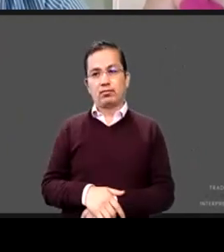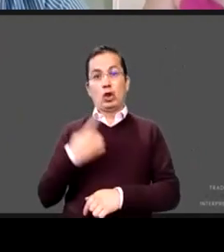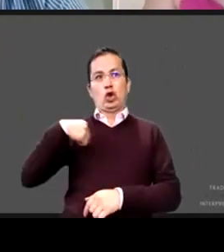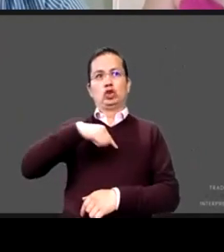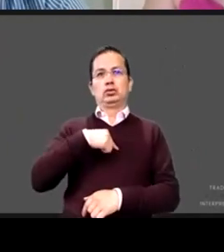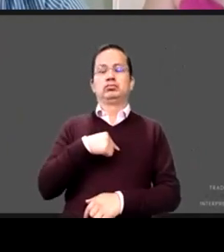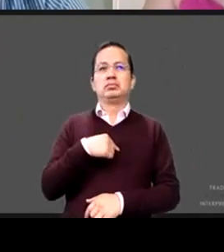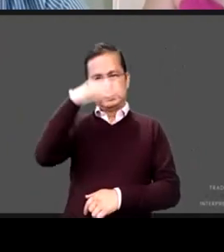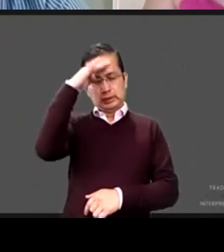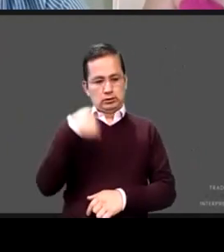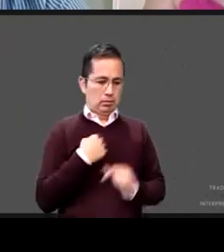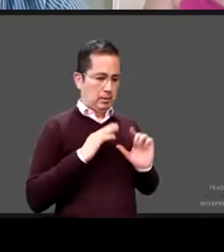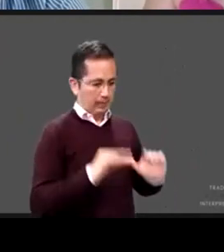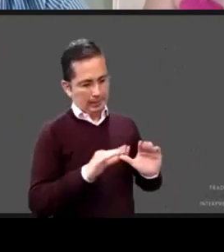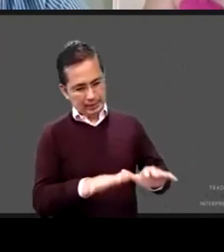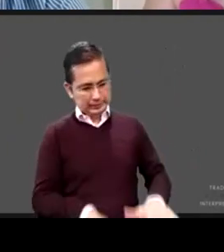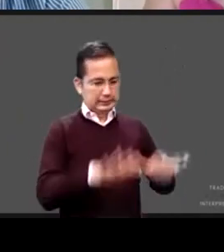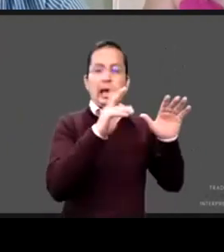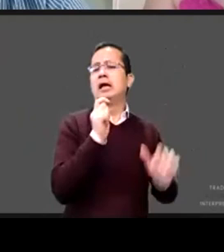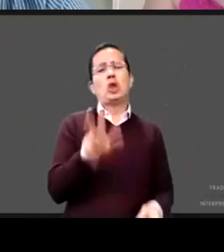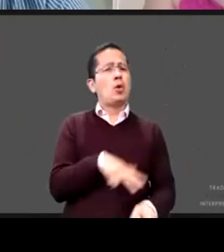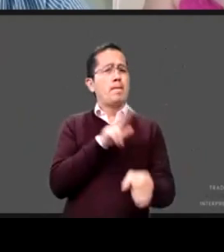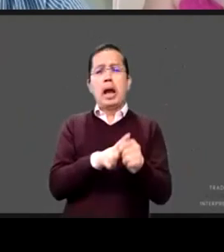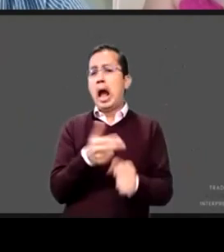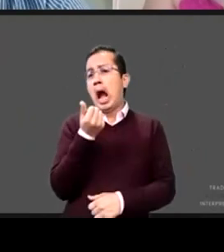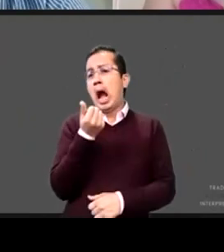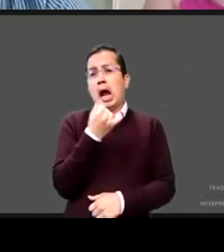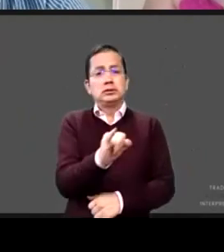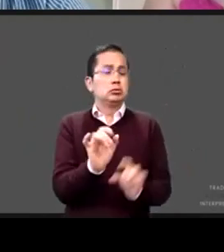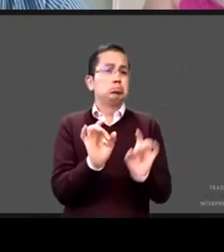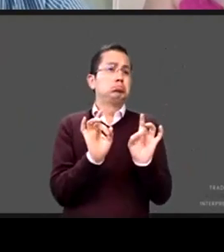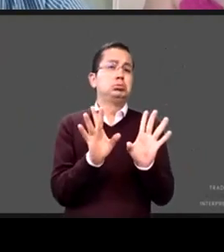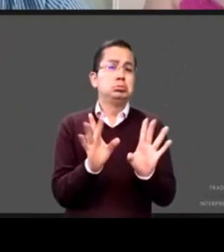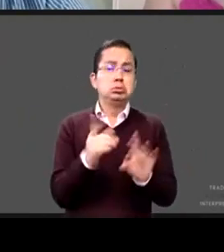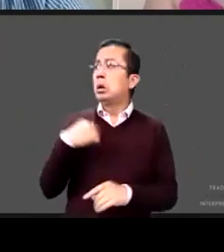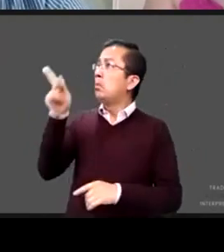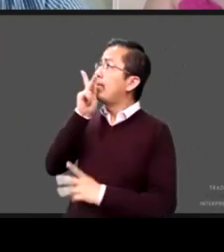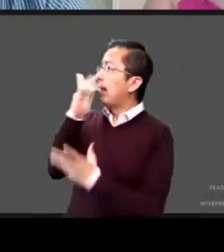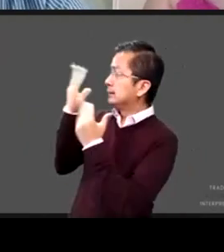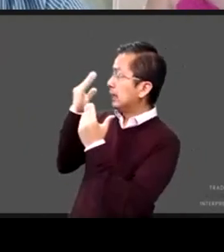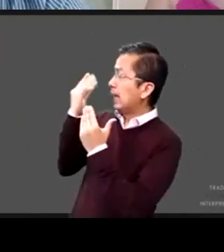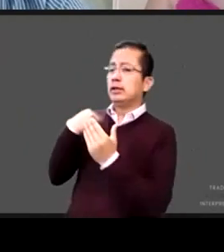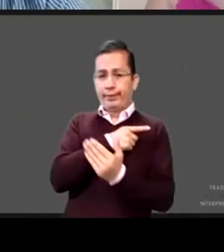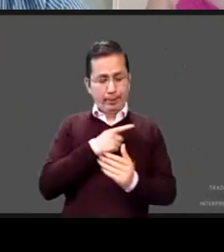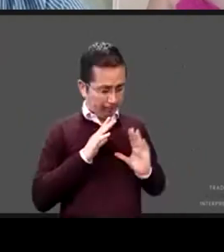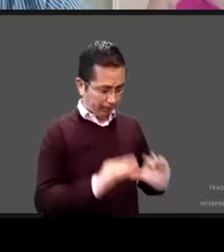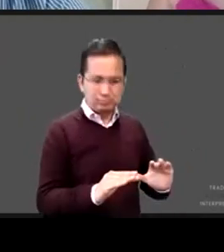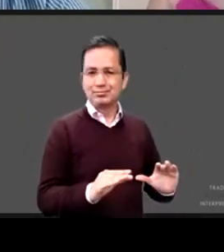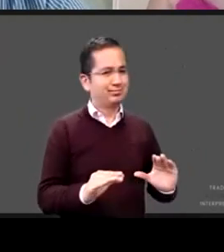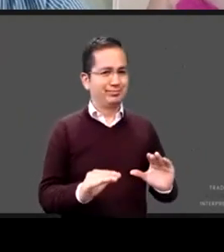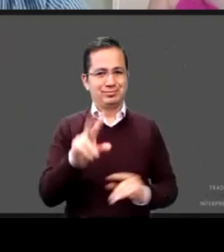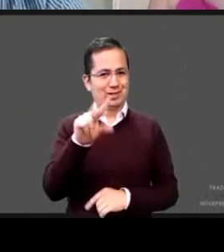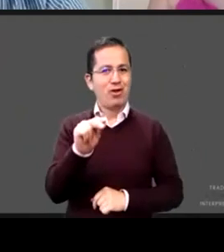como algo que nos viene natural, como algo que pues ya que lo que nos enseñaron nuestros papás, pues eso es lo que hacemos. No, pensémoslo como un conjunto de